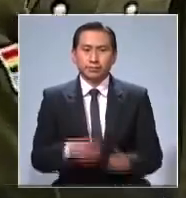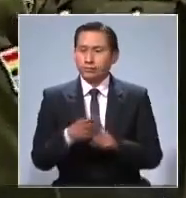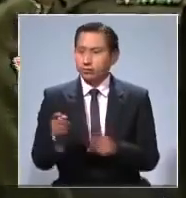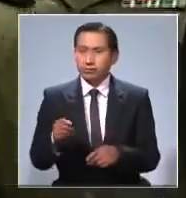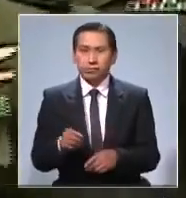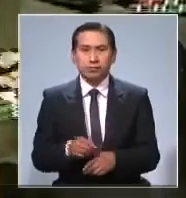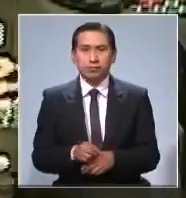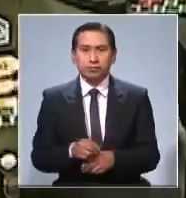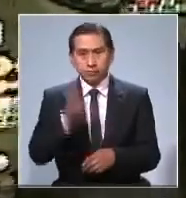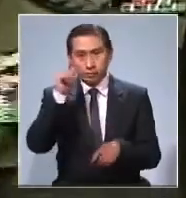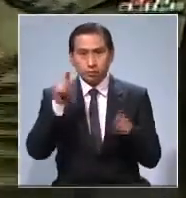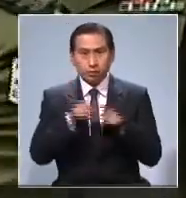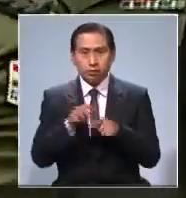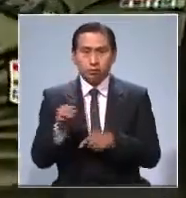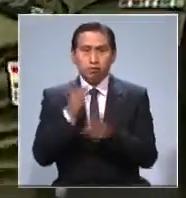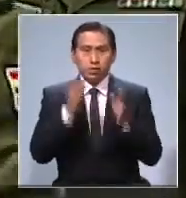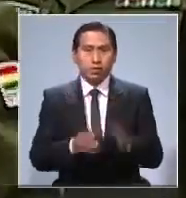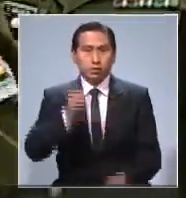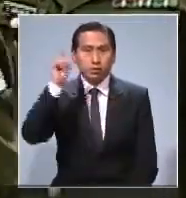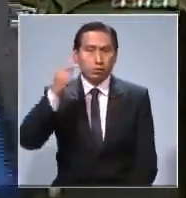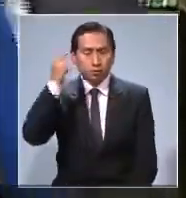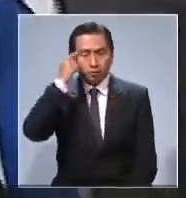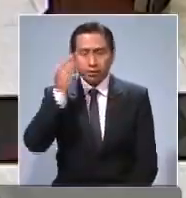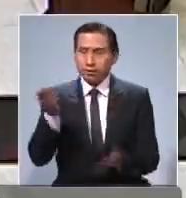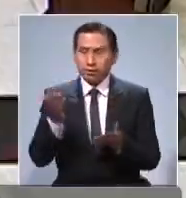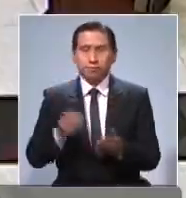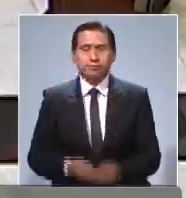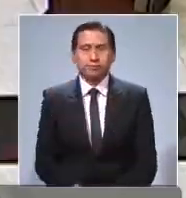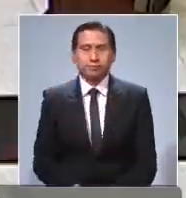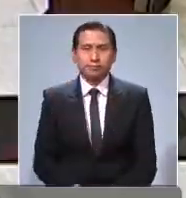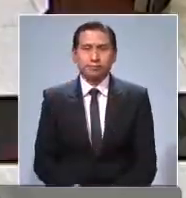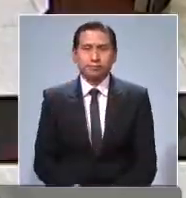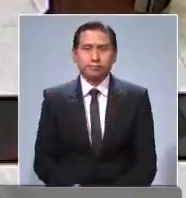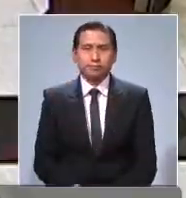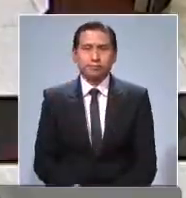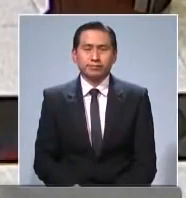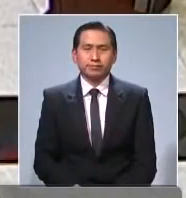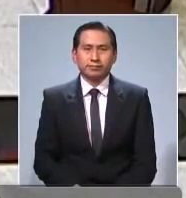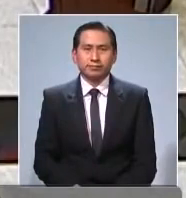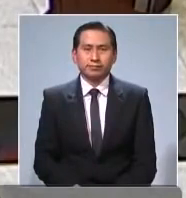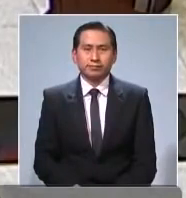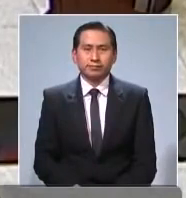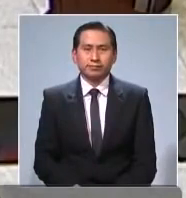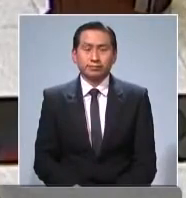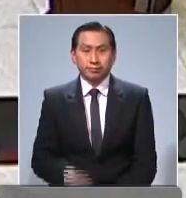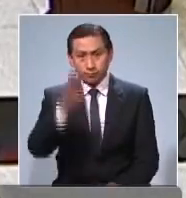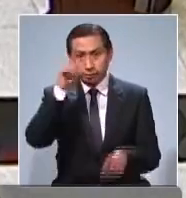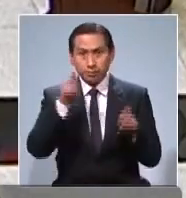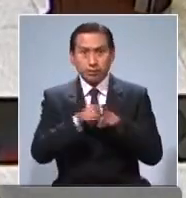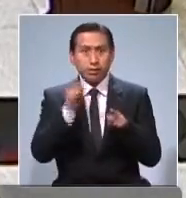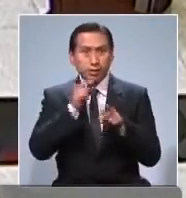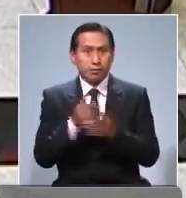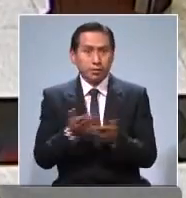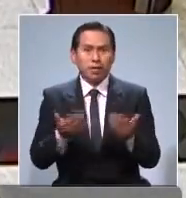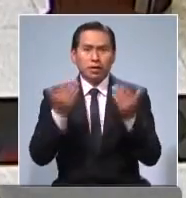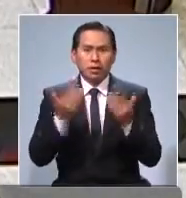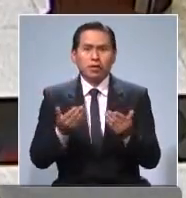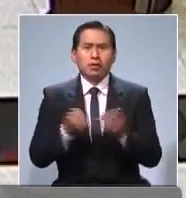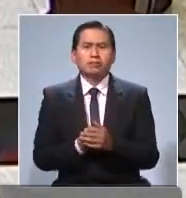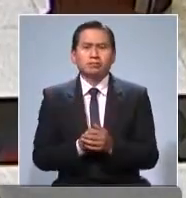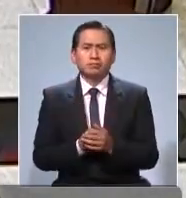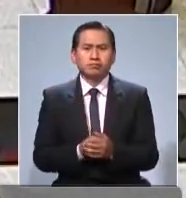del hermano ministro de Gobierno, Carlos Eduardo del Castillo del Carpio. Hermanos, hermanas,